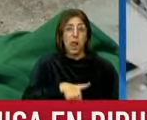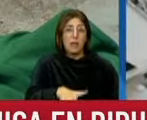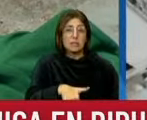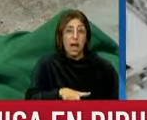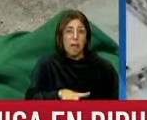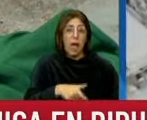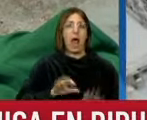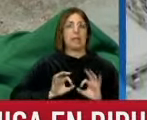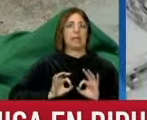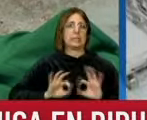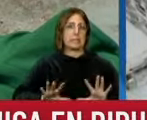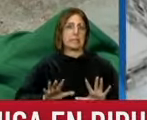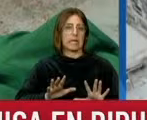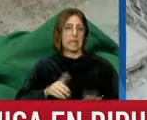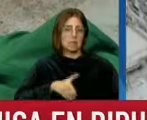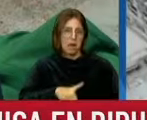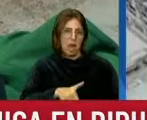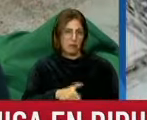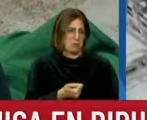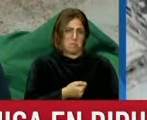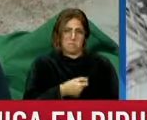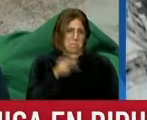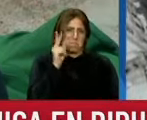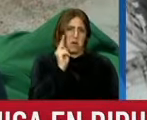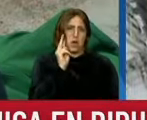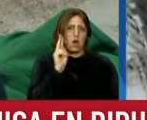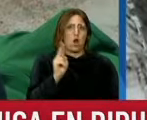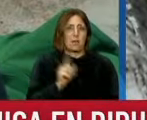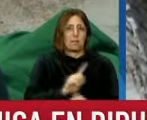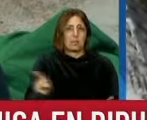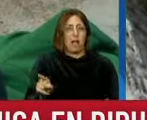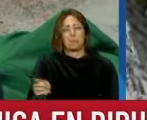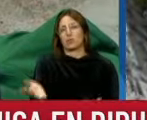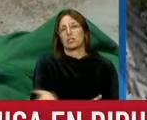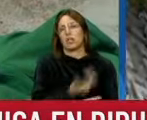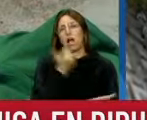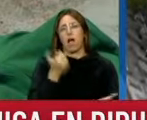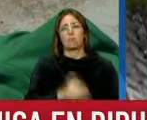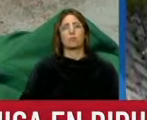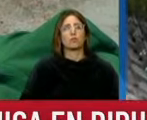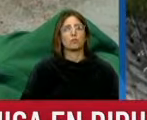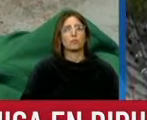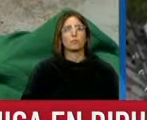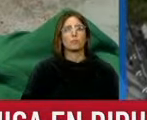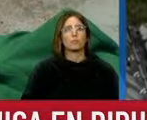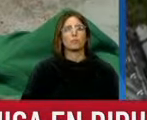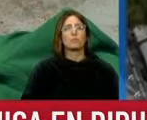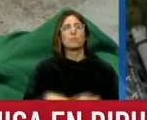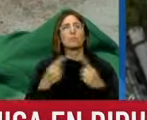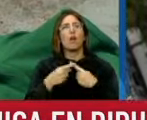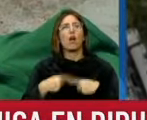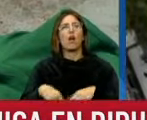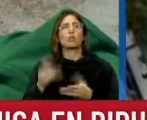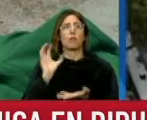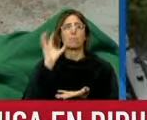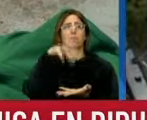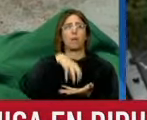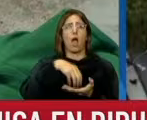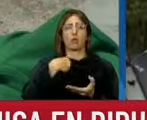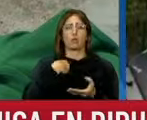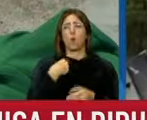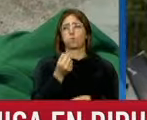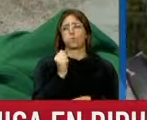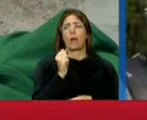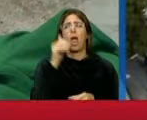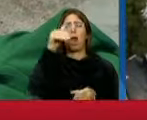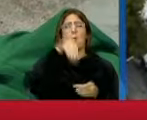pensás en Alberto y santo remedio. Claro. Santo remedio. Y cuando te dicen que Milei mantiene el curro de las tabacaleras, permite